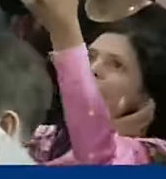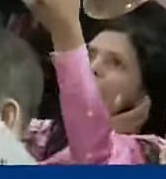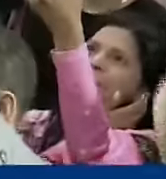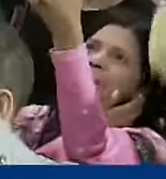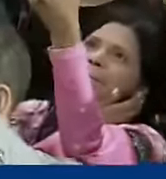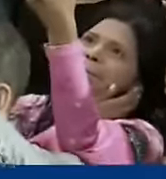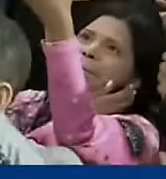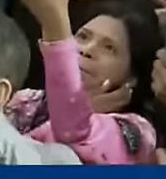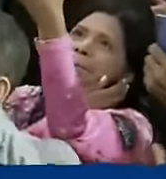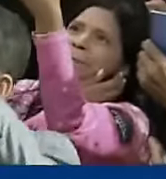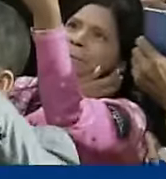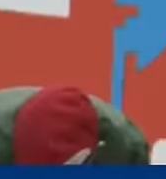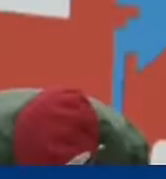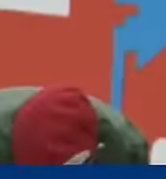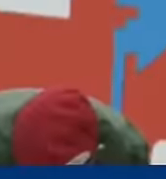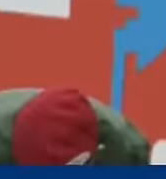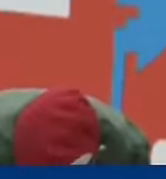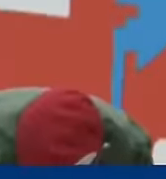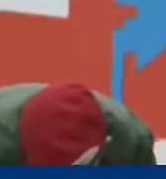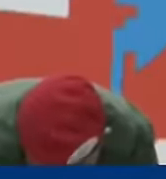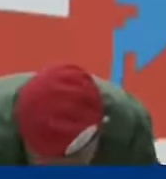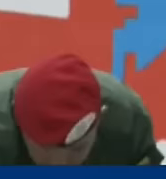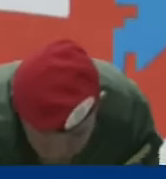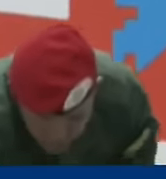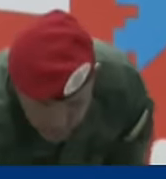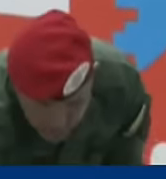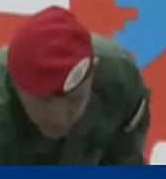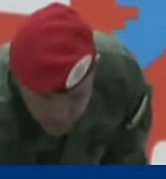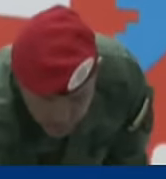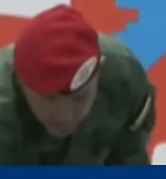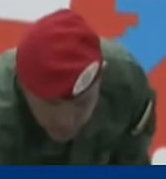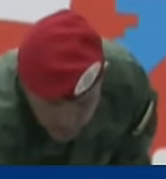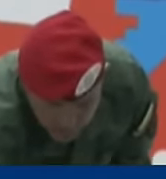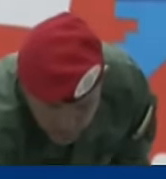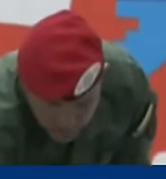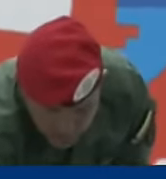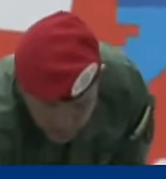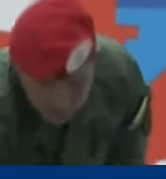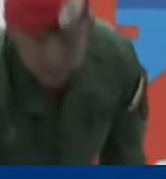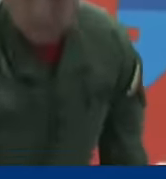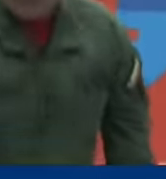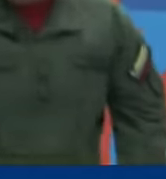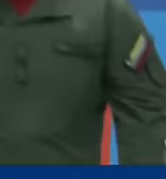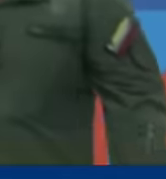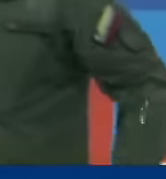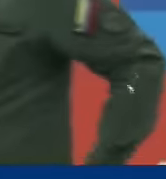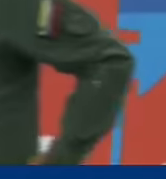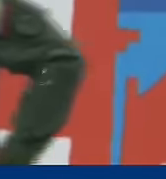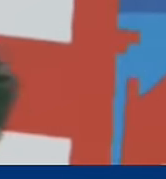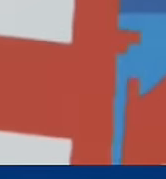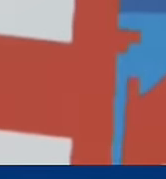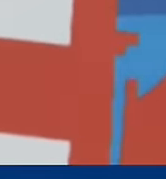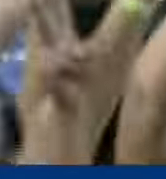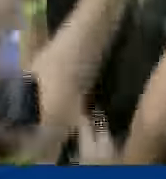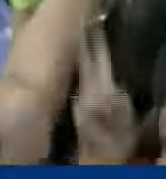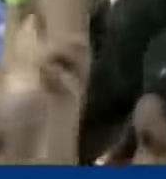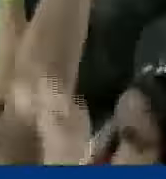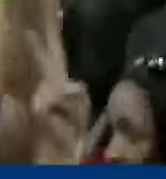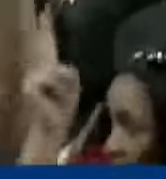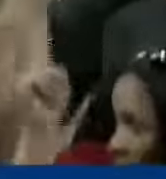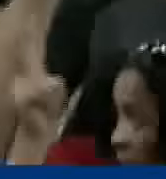la B de que somos positivos, mi gente. ¡Uno, dos, que viva Venezuela!